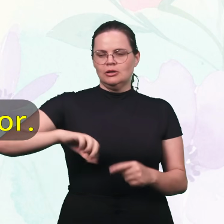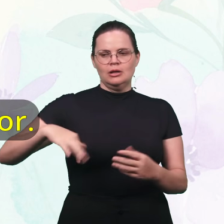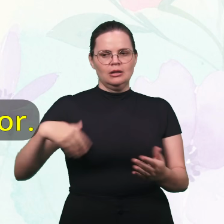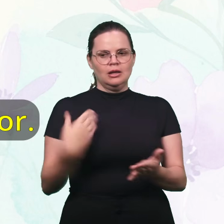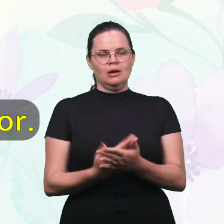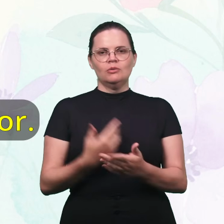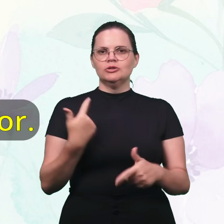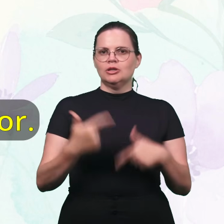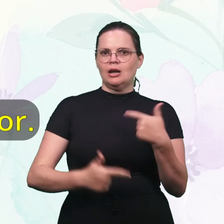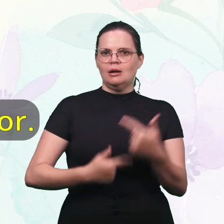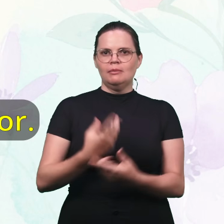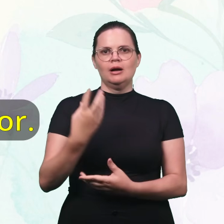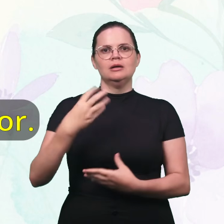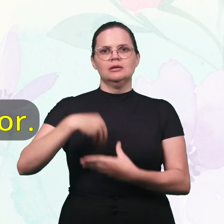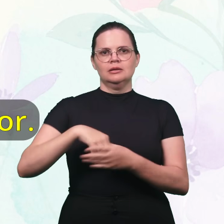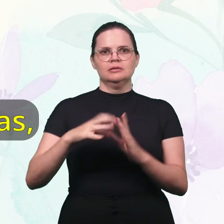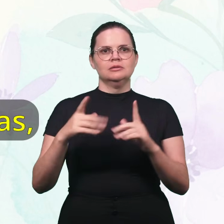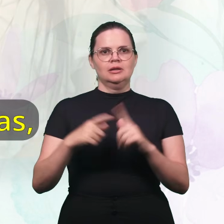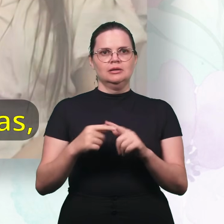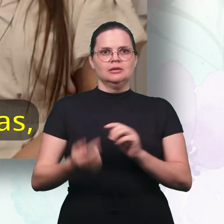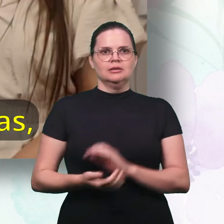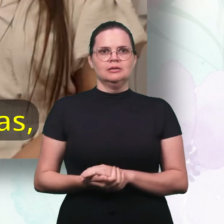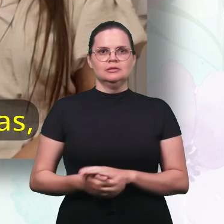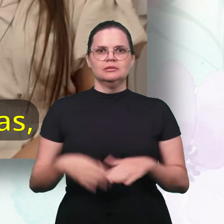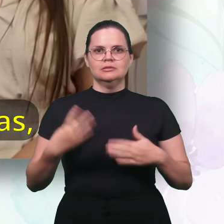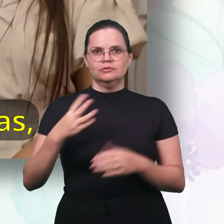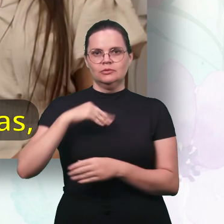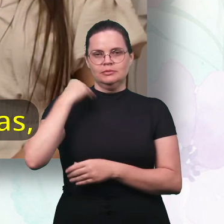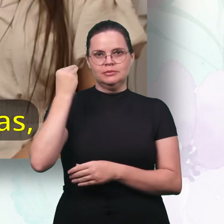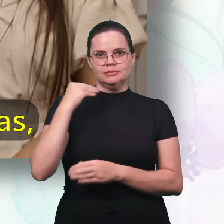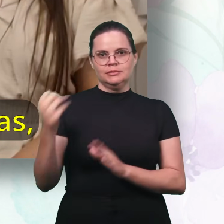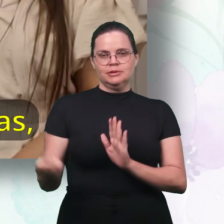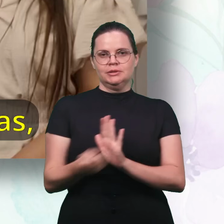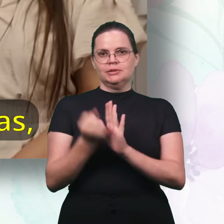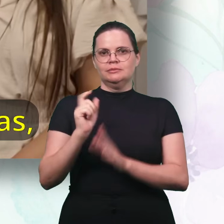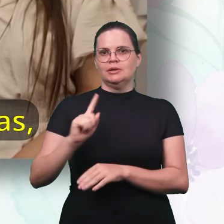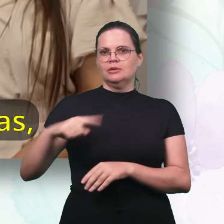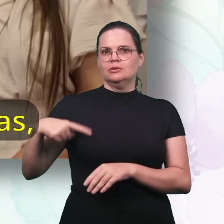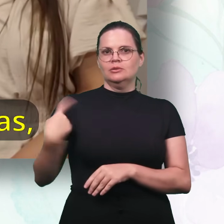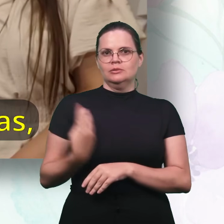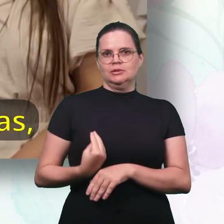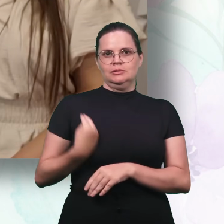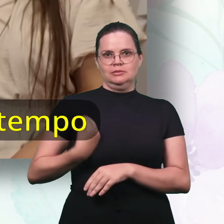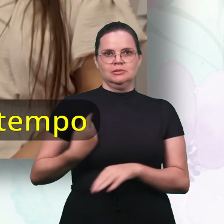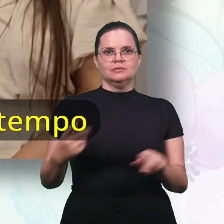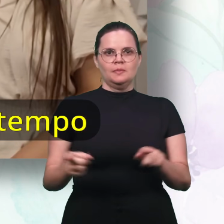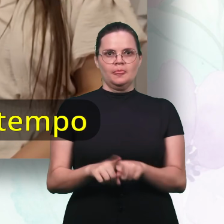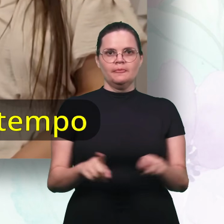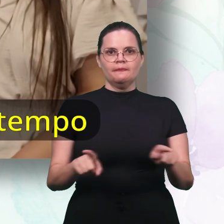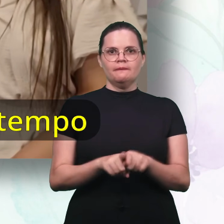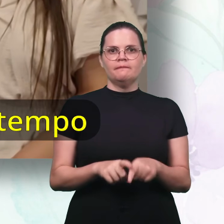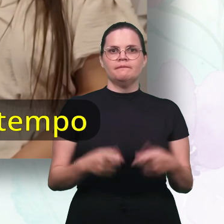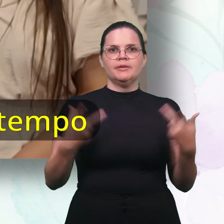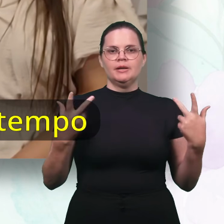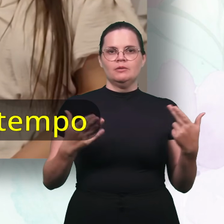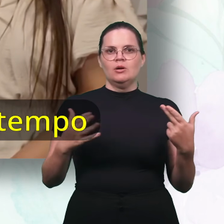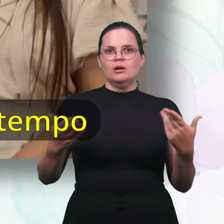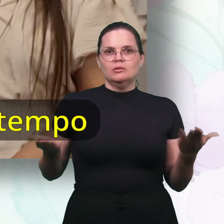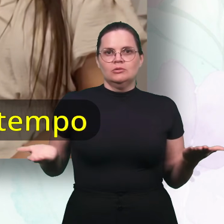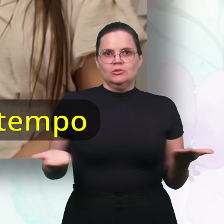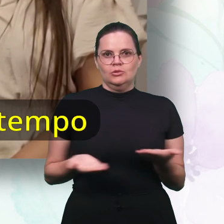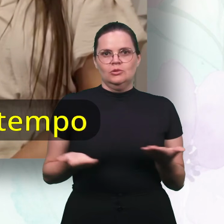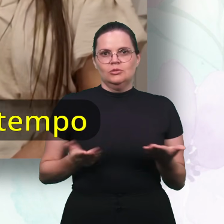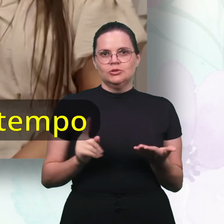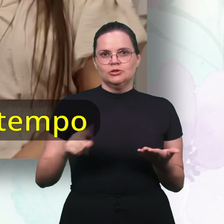trabajando en la obra del Señor. Entonces es una experiencia que marcó nuestras vidas, y así también como hoy en